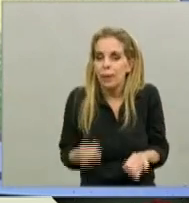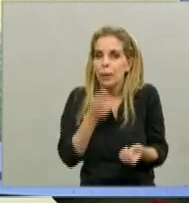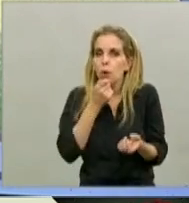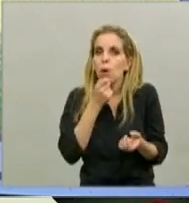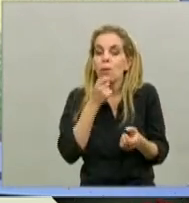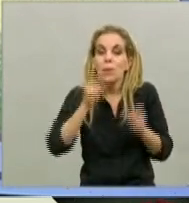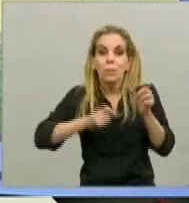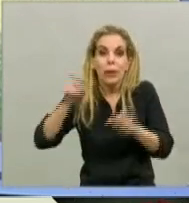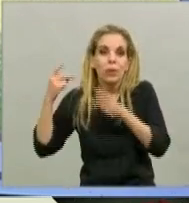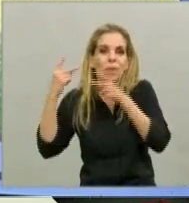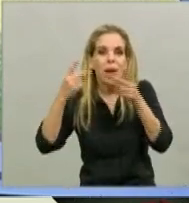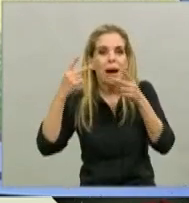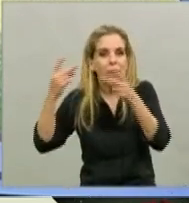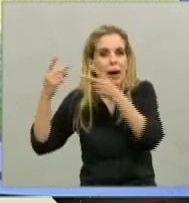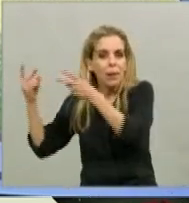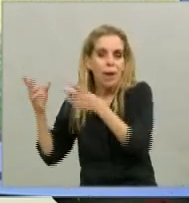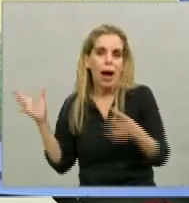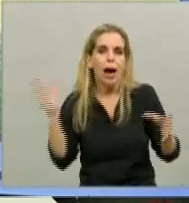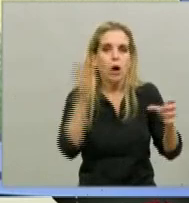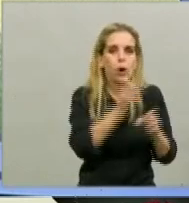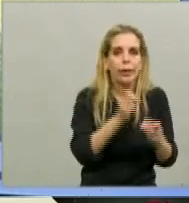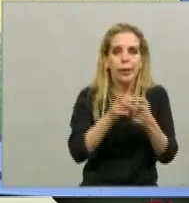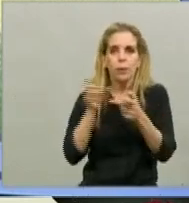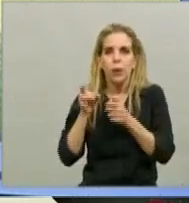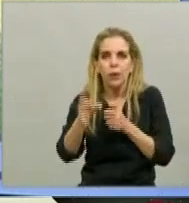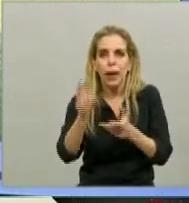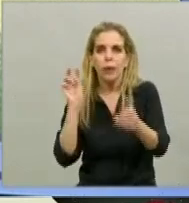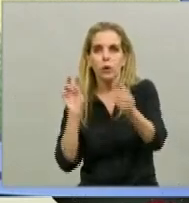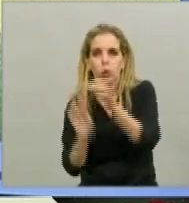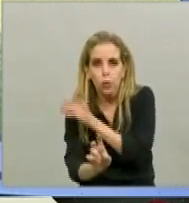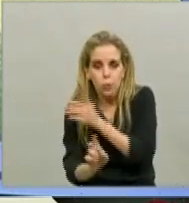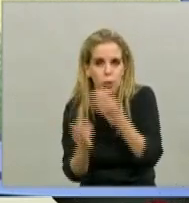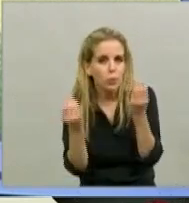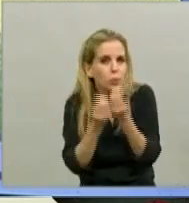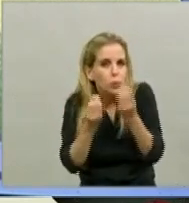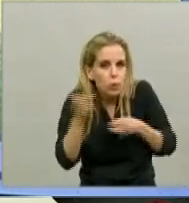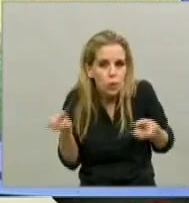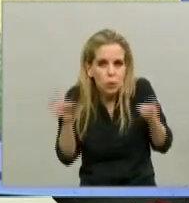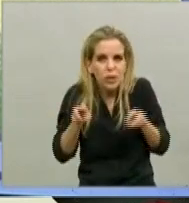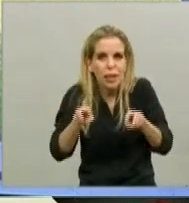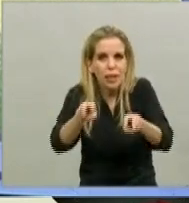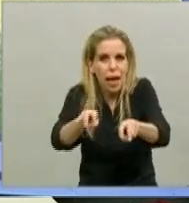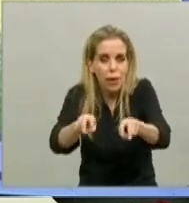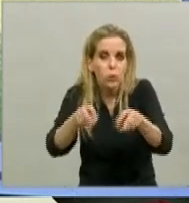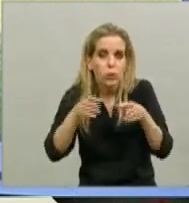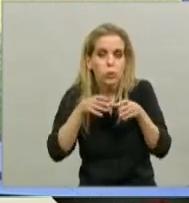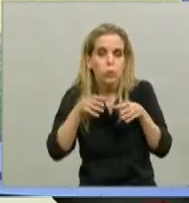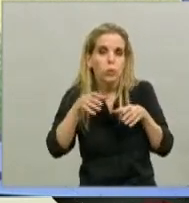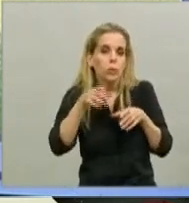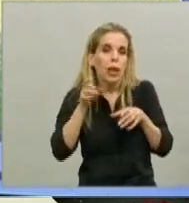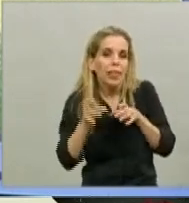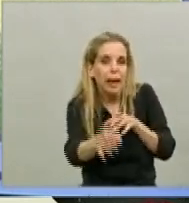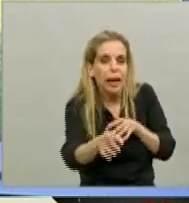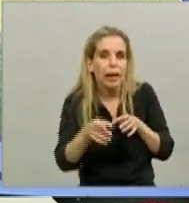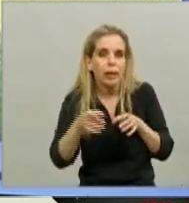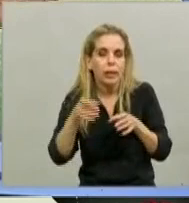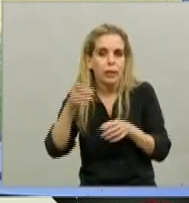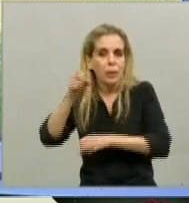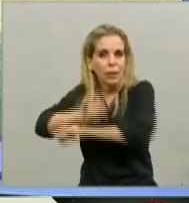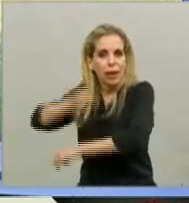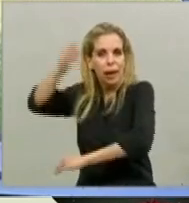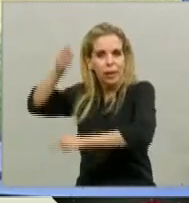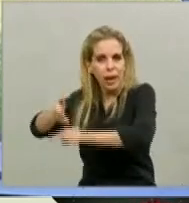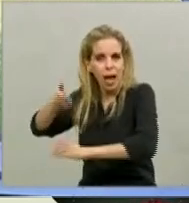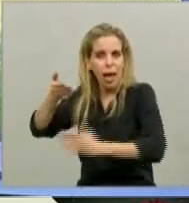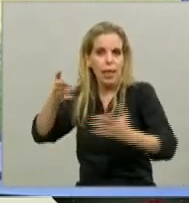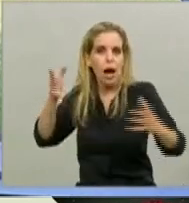transporte público pasa a ser un lugar de riesgo, porque viaja mucha gente junta en un lugar cerrado. Y además, siempre esa movilidad lleva gente a